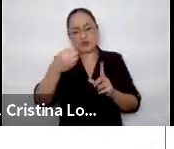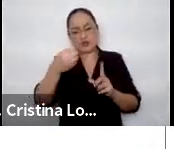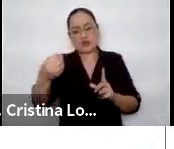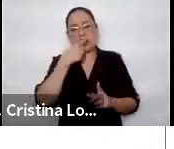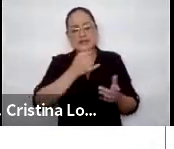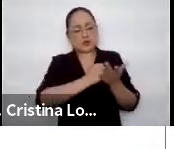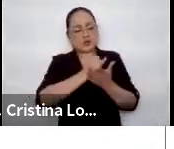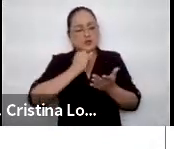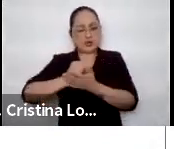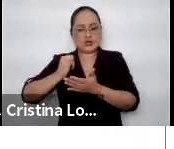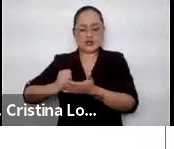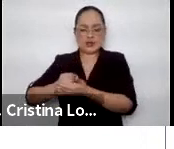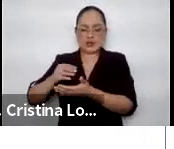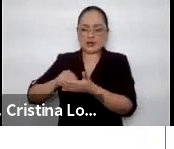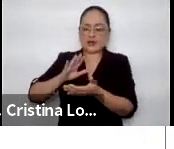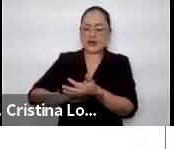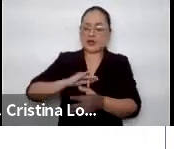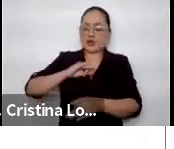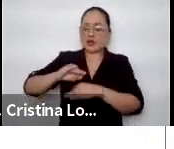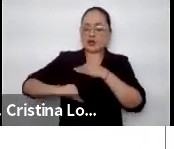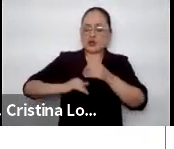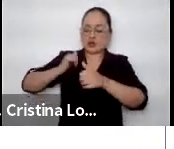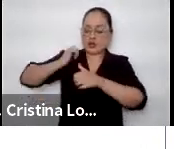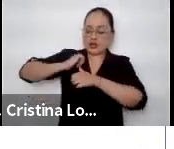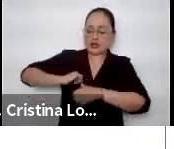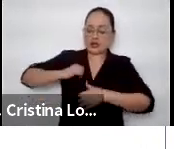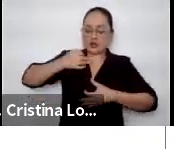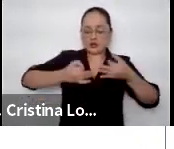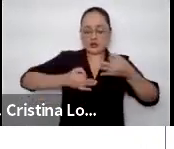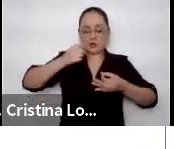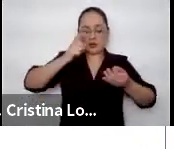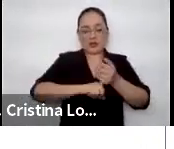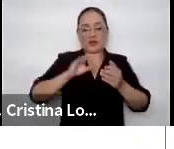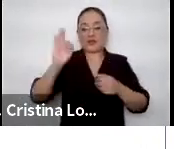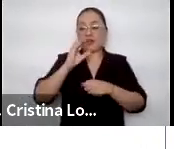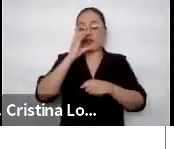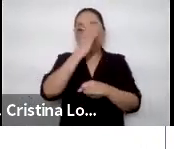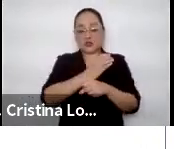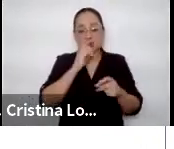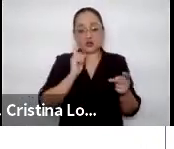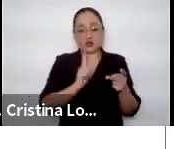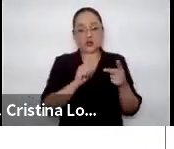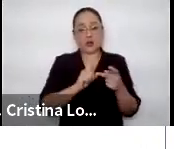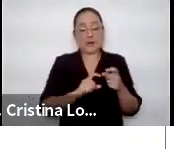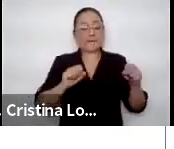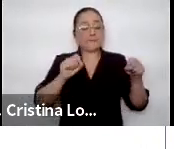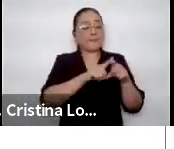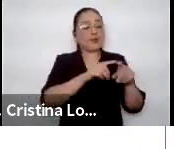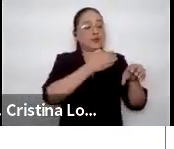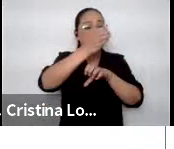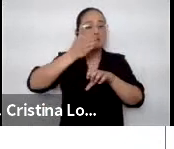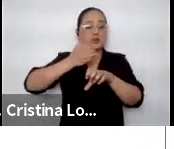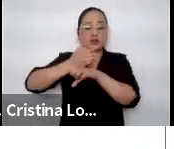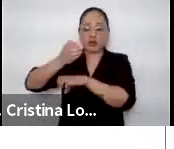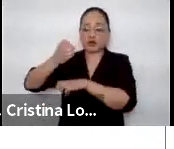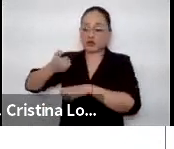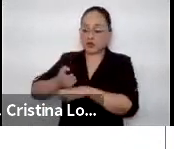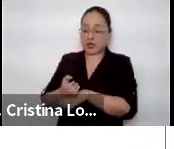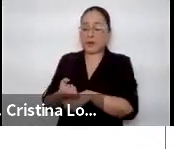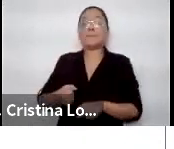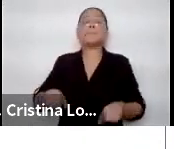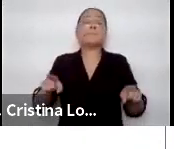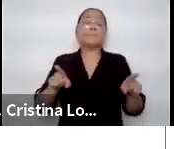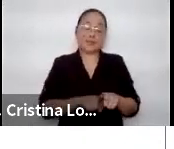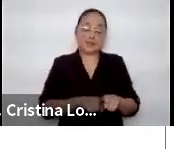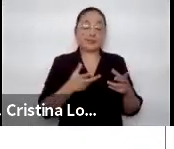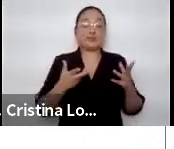obliga a todas las autoridades jurisdiccionales, tanto de la federación como de las entidades federativas, ¿sí? Es